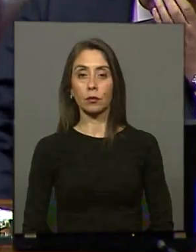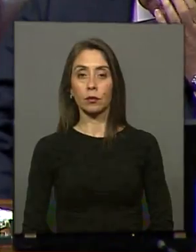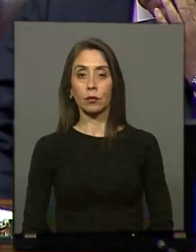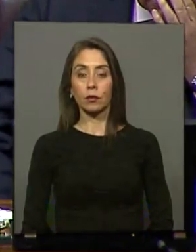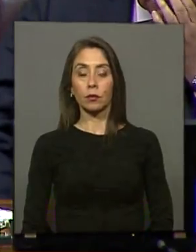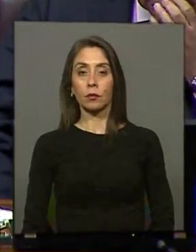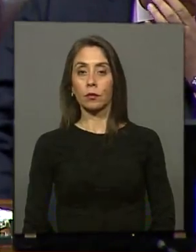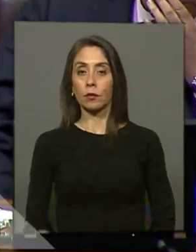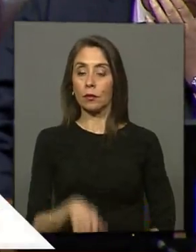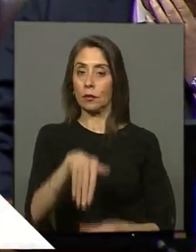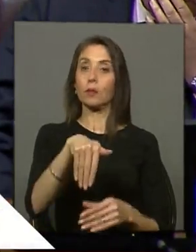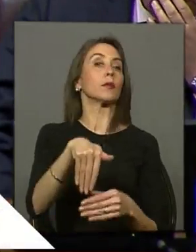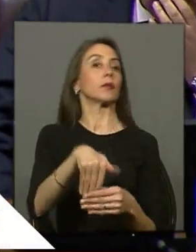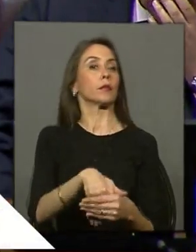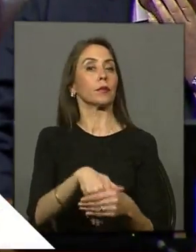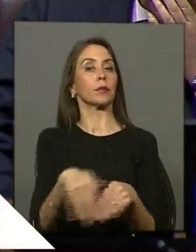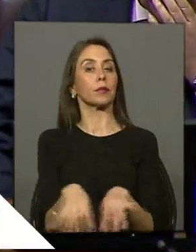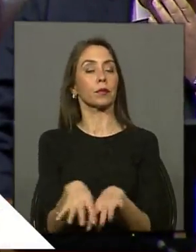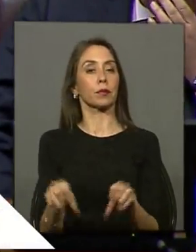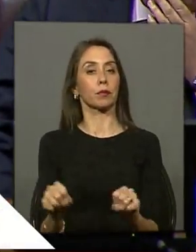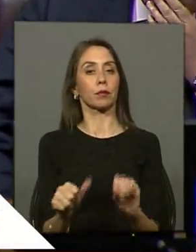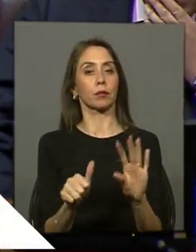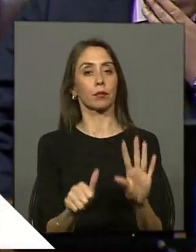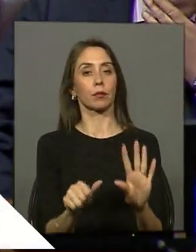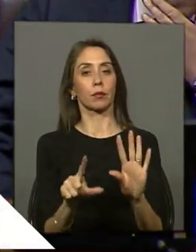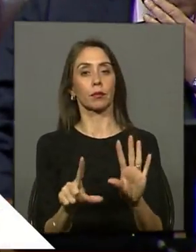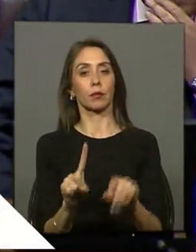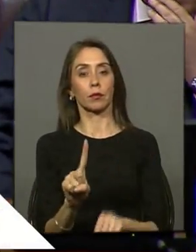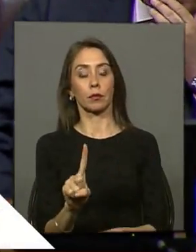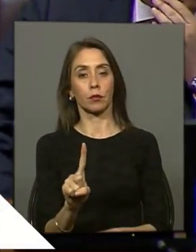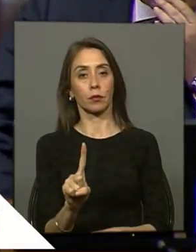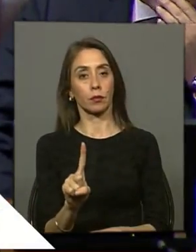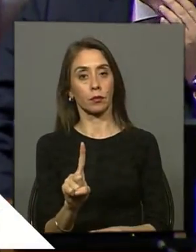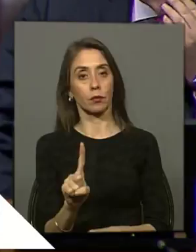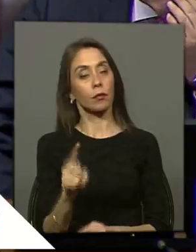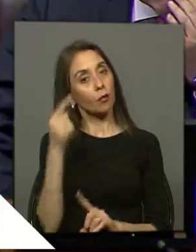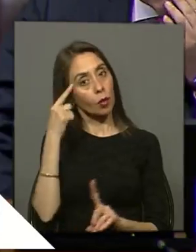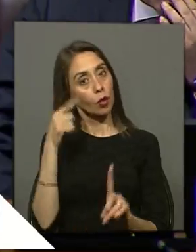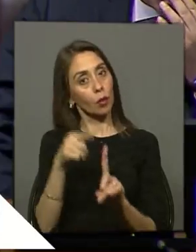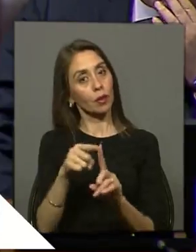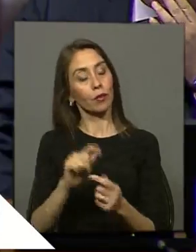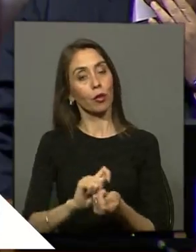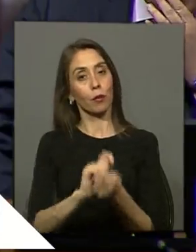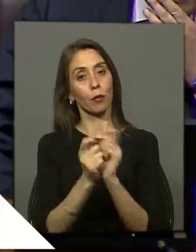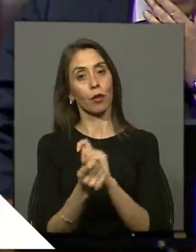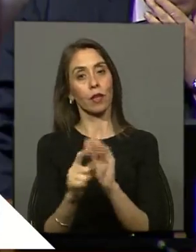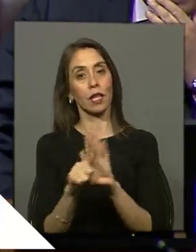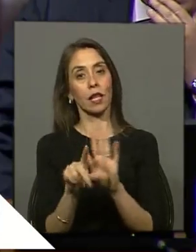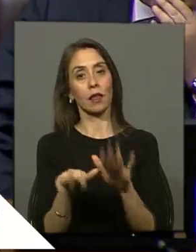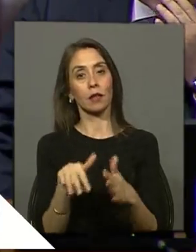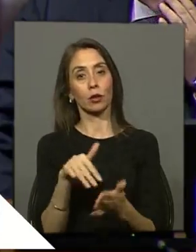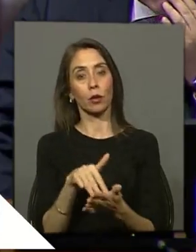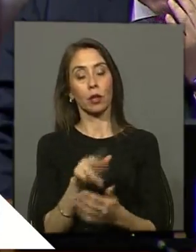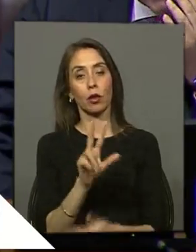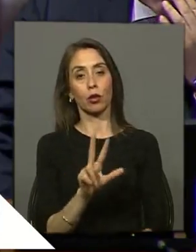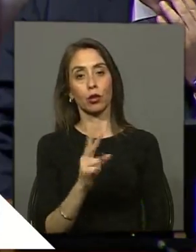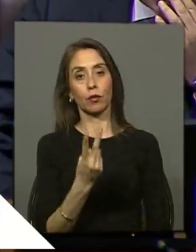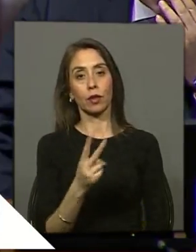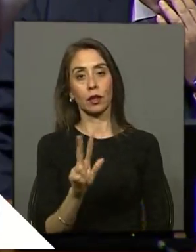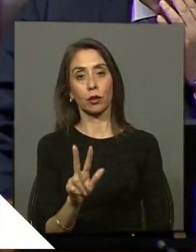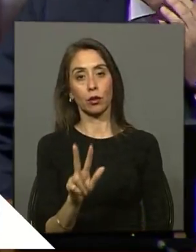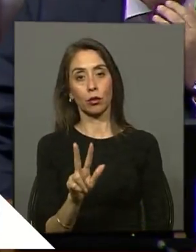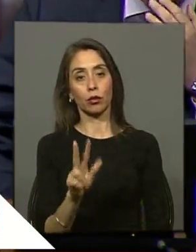en votación la resolución 671 que tiene por objeto modificar la ley 19.828